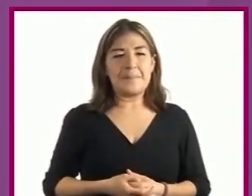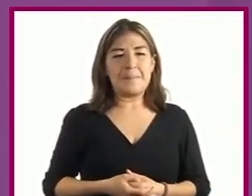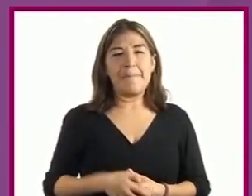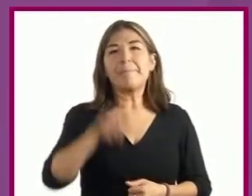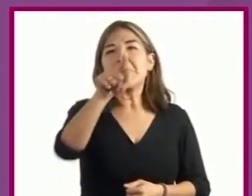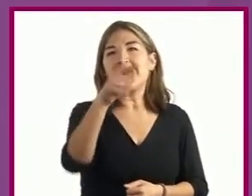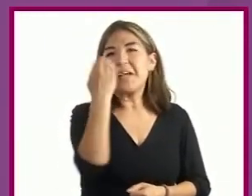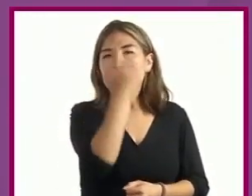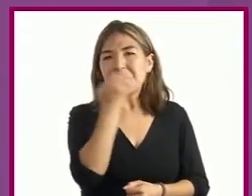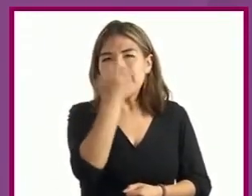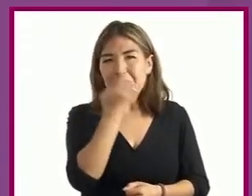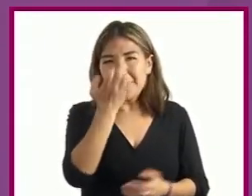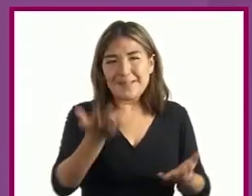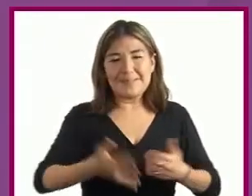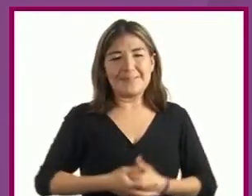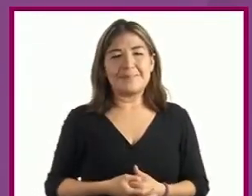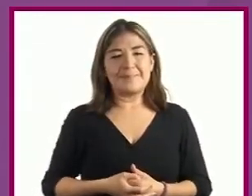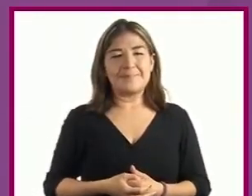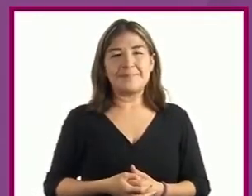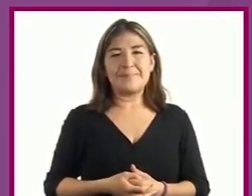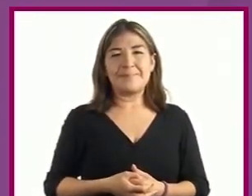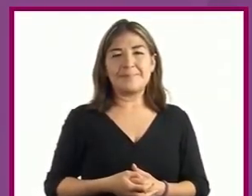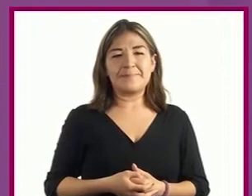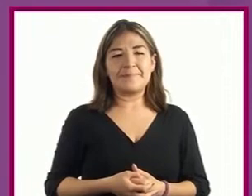tu escuela,